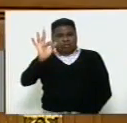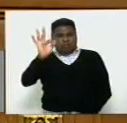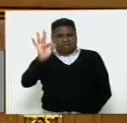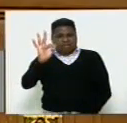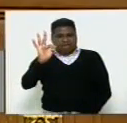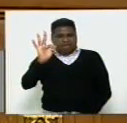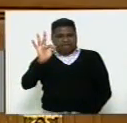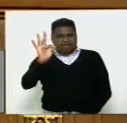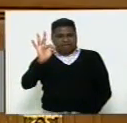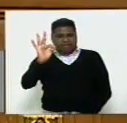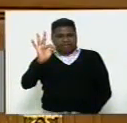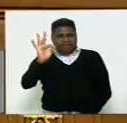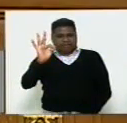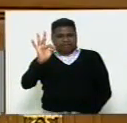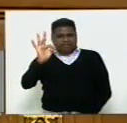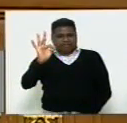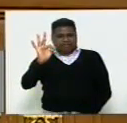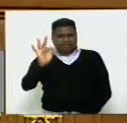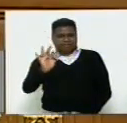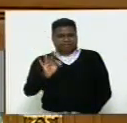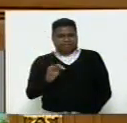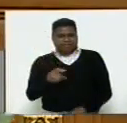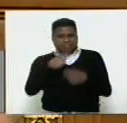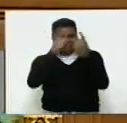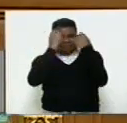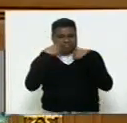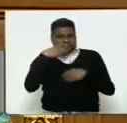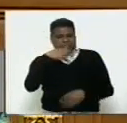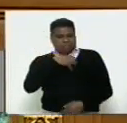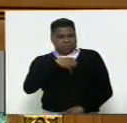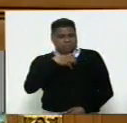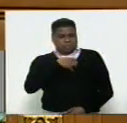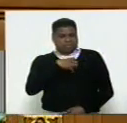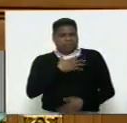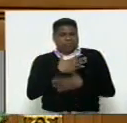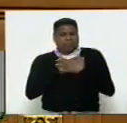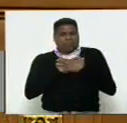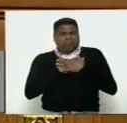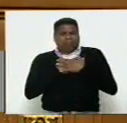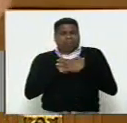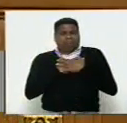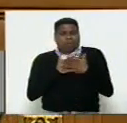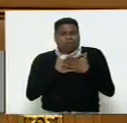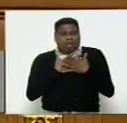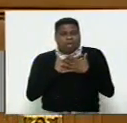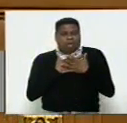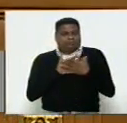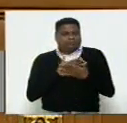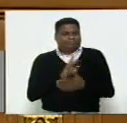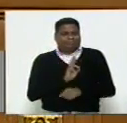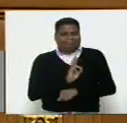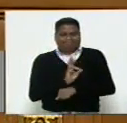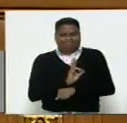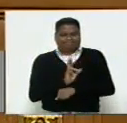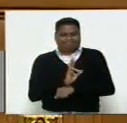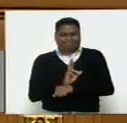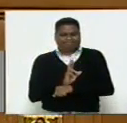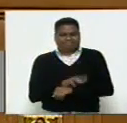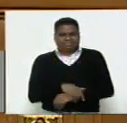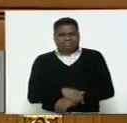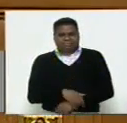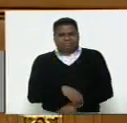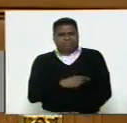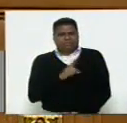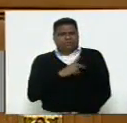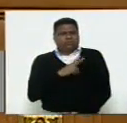Esa condecoración me estremece porque inmediatamente uno